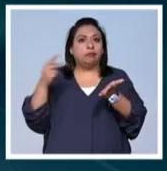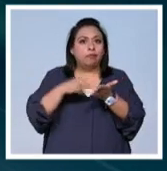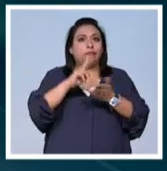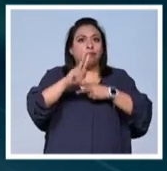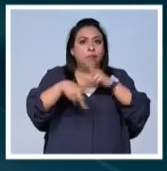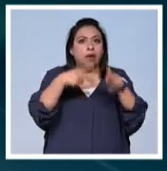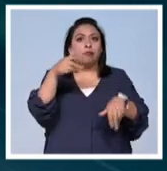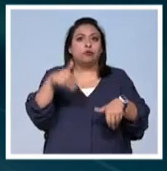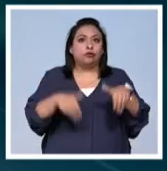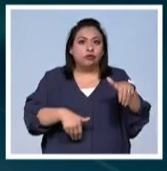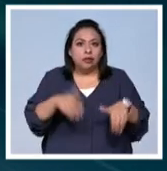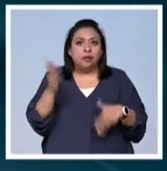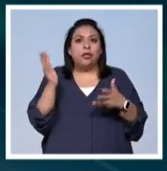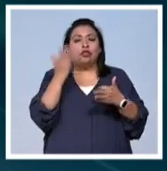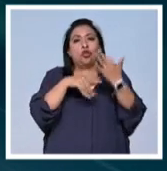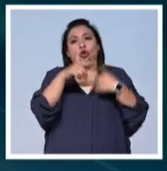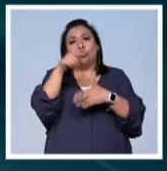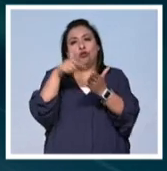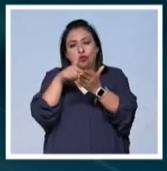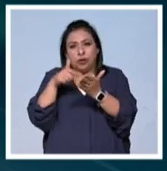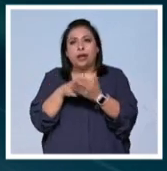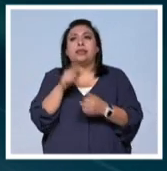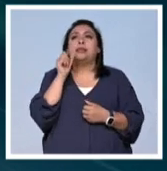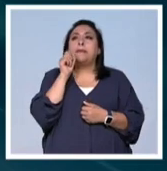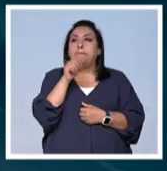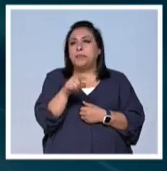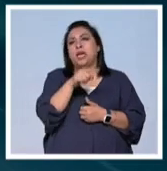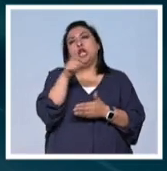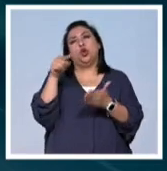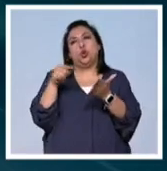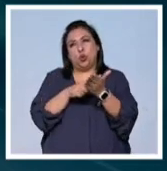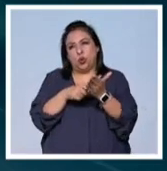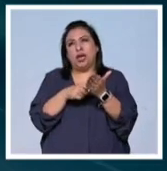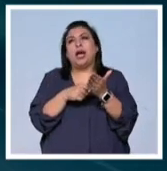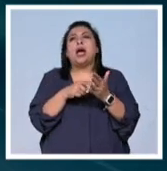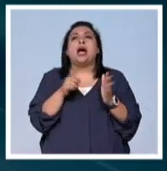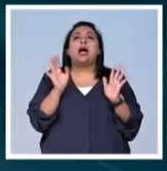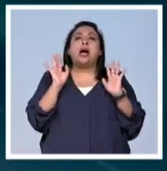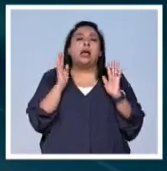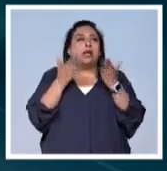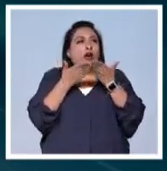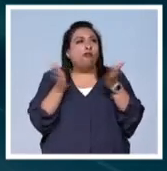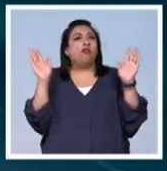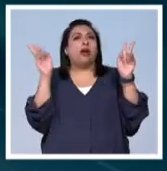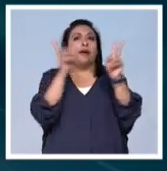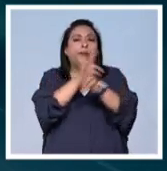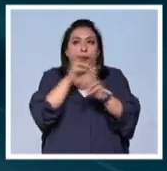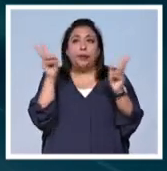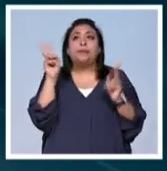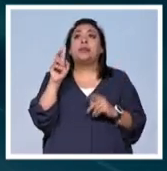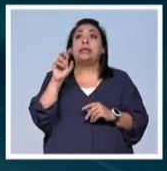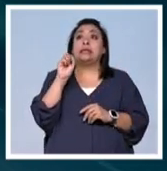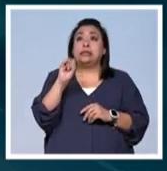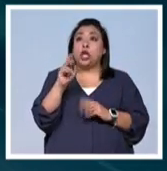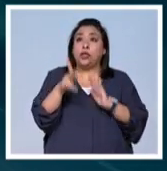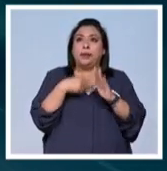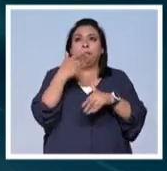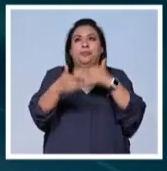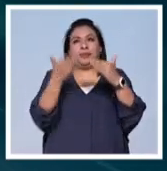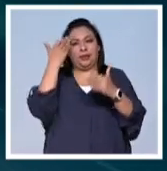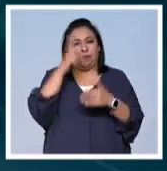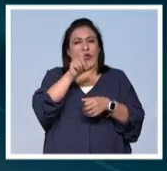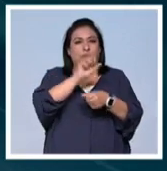en todos nuestros espacios y también en los espacios alternativos y al aire libre si bien recuperar el ritmo durante